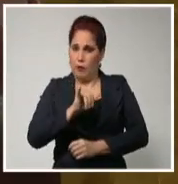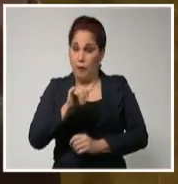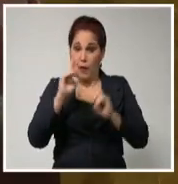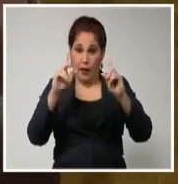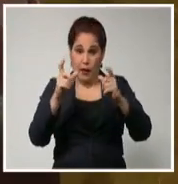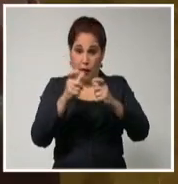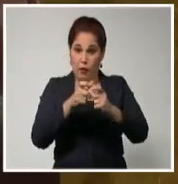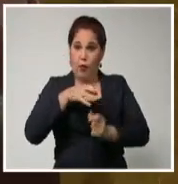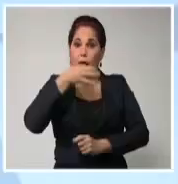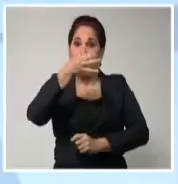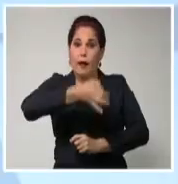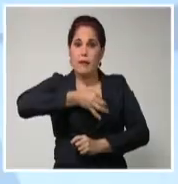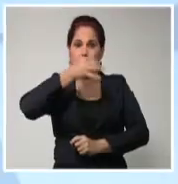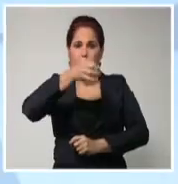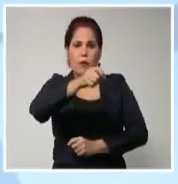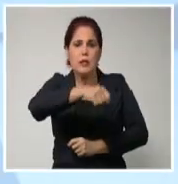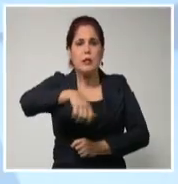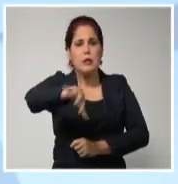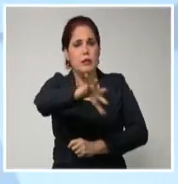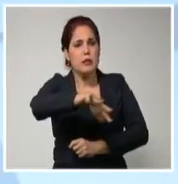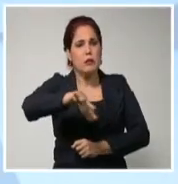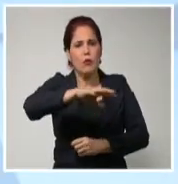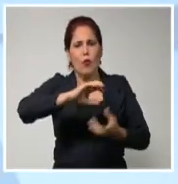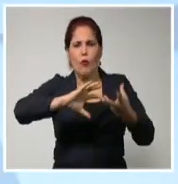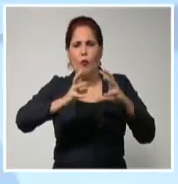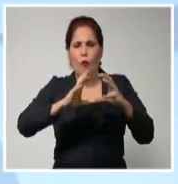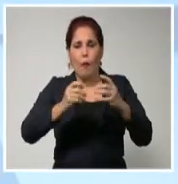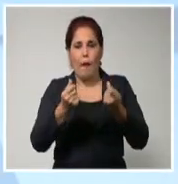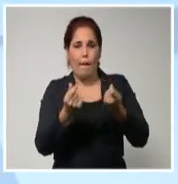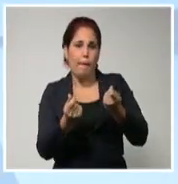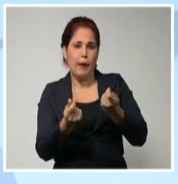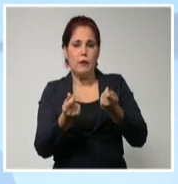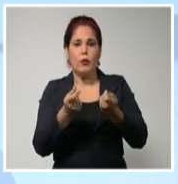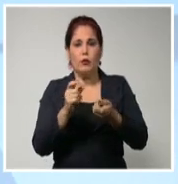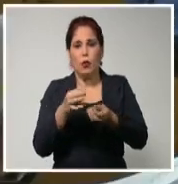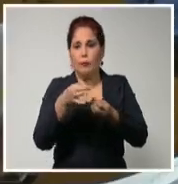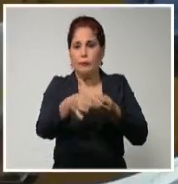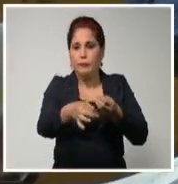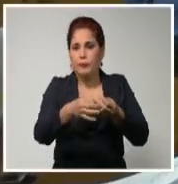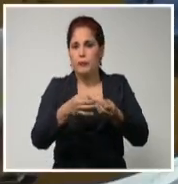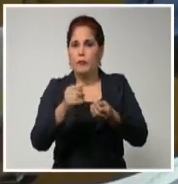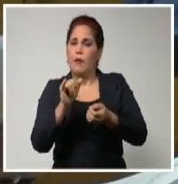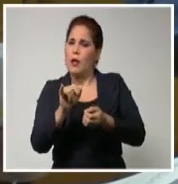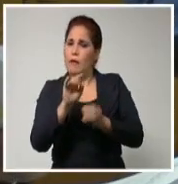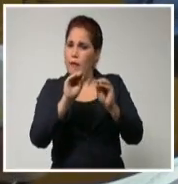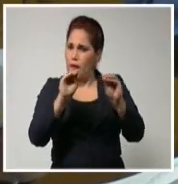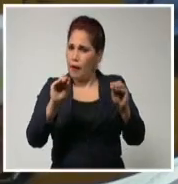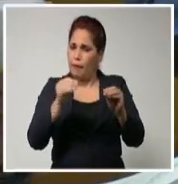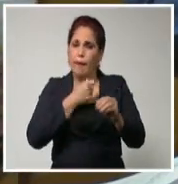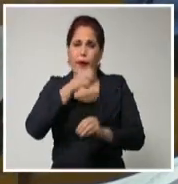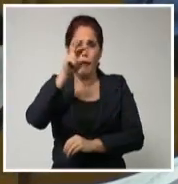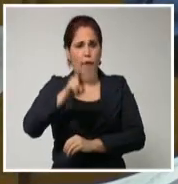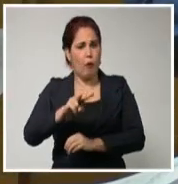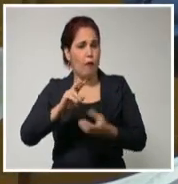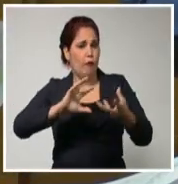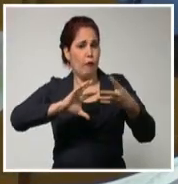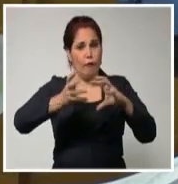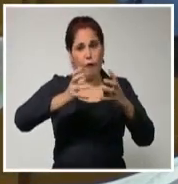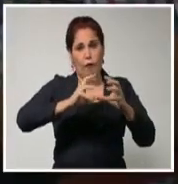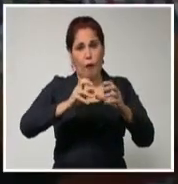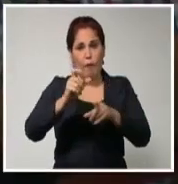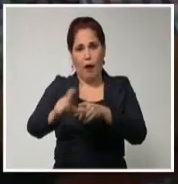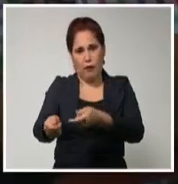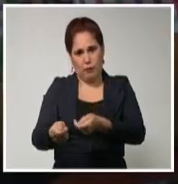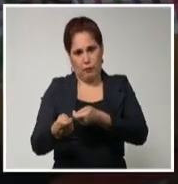se ofreció información actualizada sobre los ajustes de precios, tarifas y tributos, y se llamó a seguir evaluando su impacto en el sector